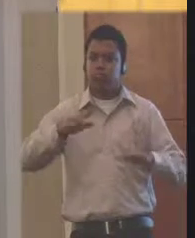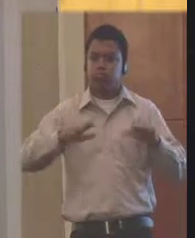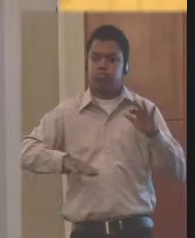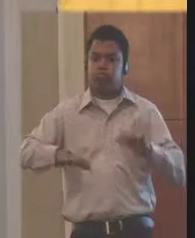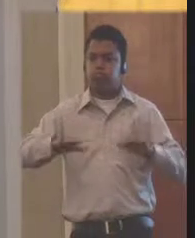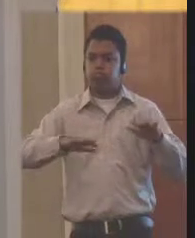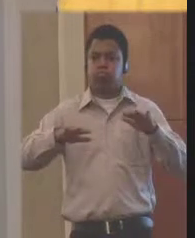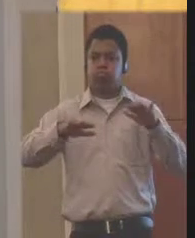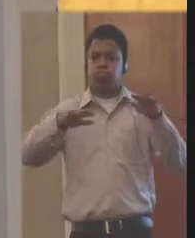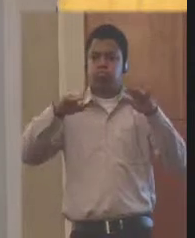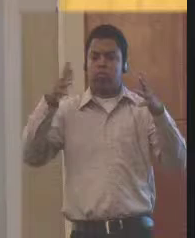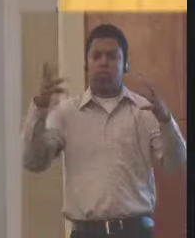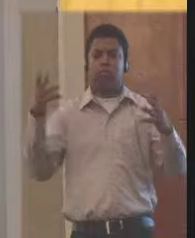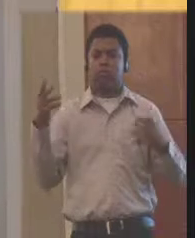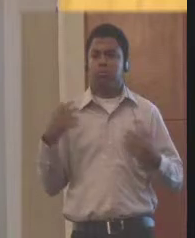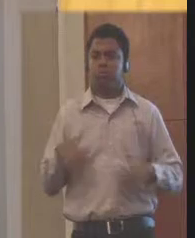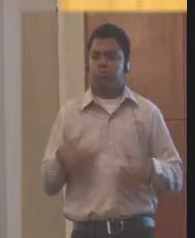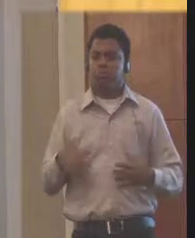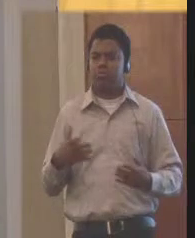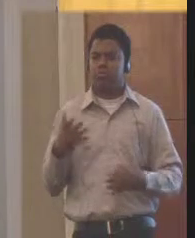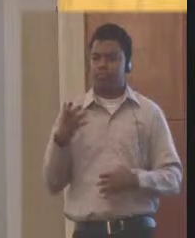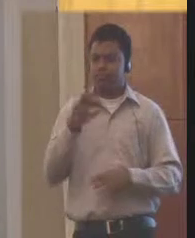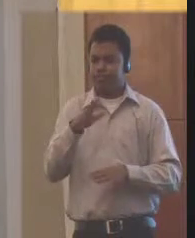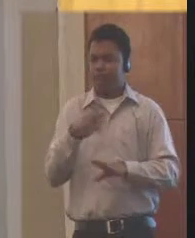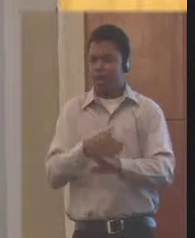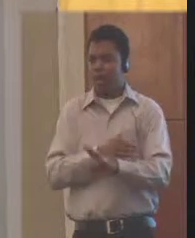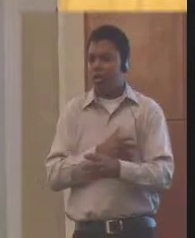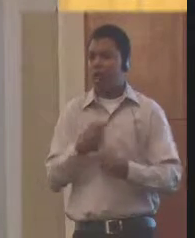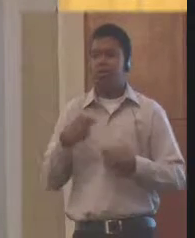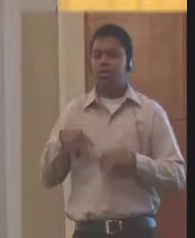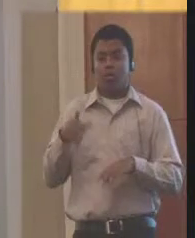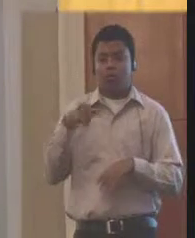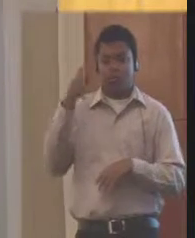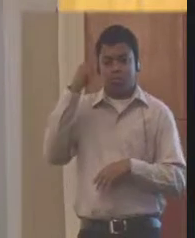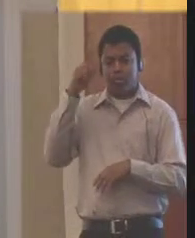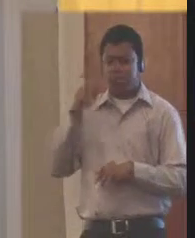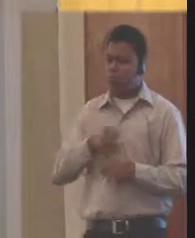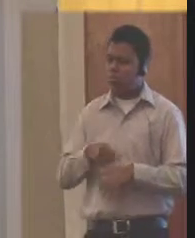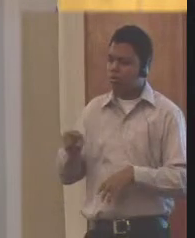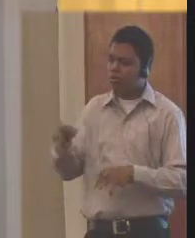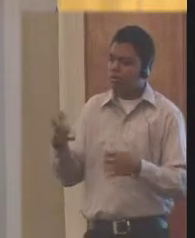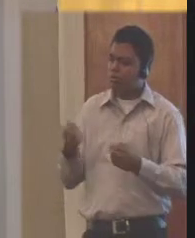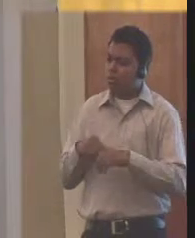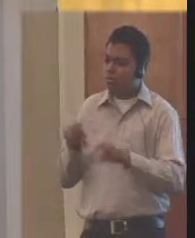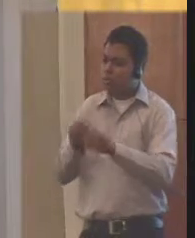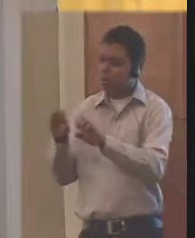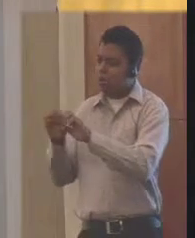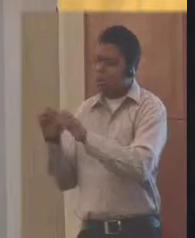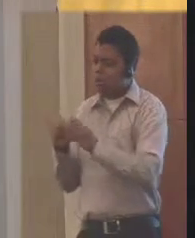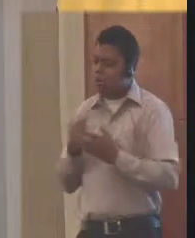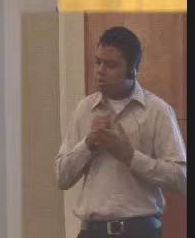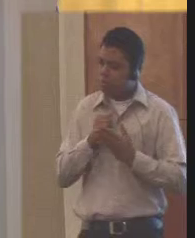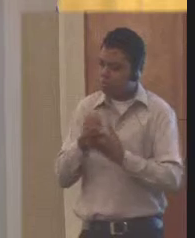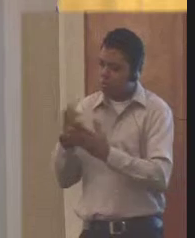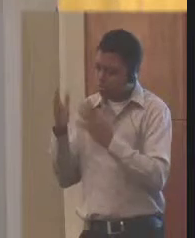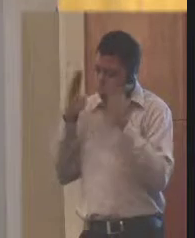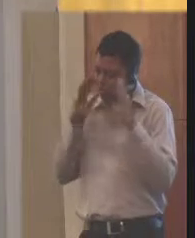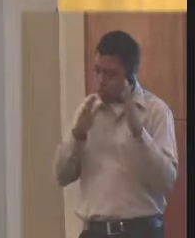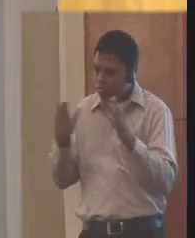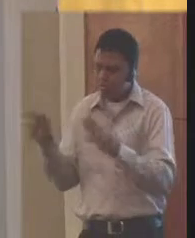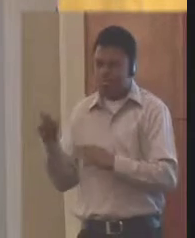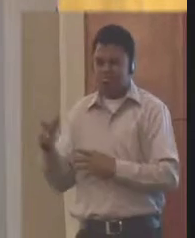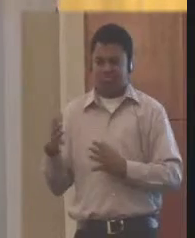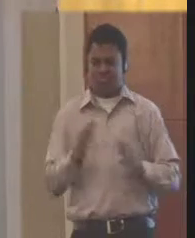al gobierno debe importarle la continuidad de un negocio? ¿Acaso eso no le corresponde al negocio? ¿Y acaso los negocios quieren que el gobierno se involucre en eso?